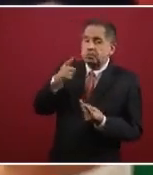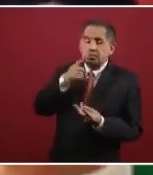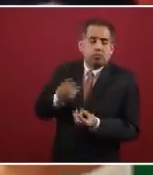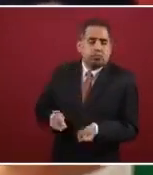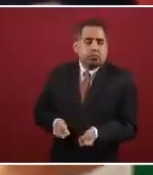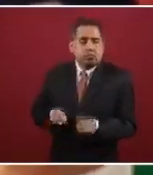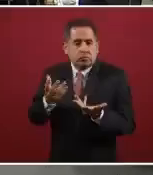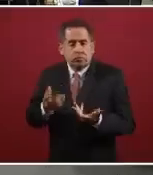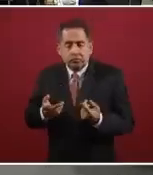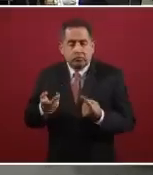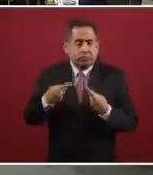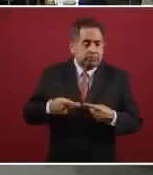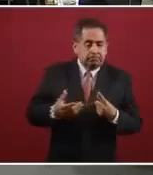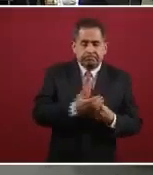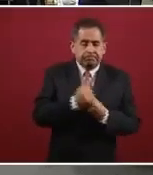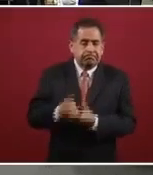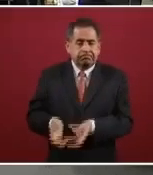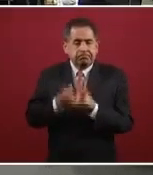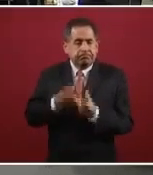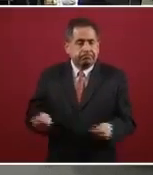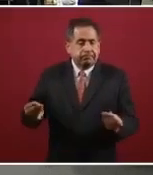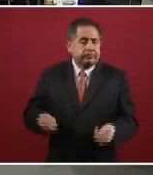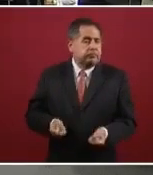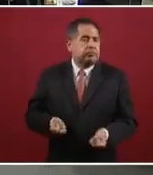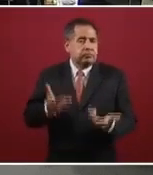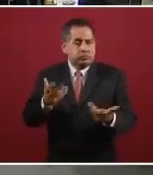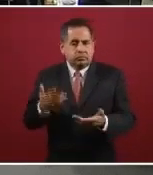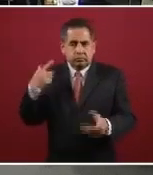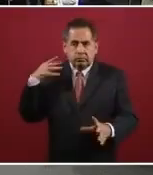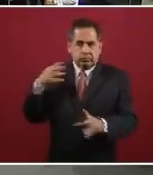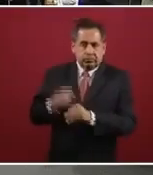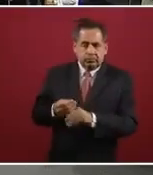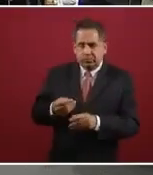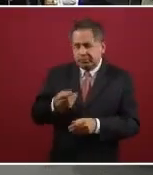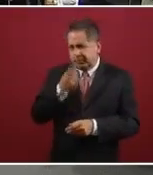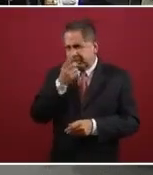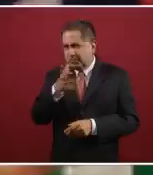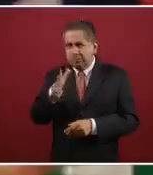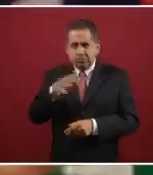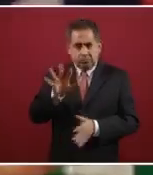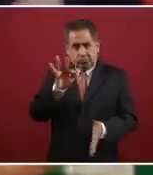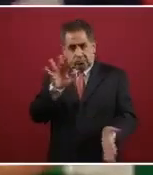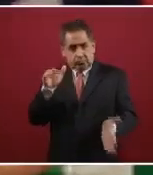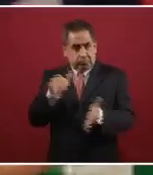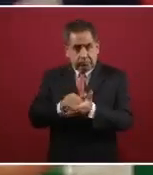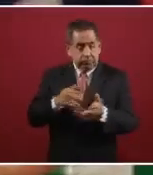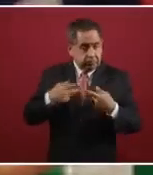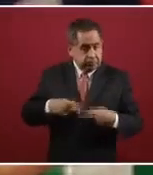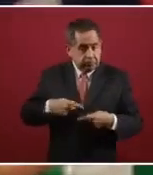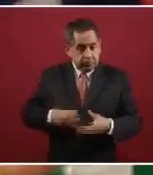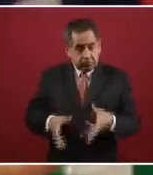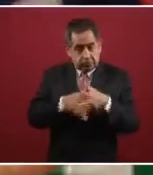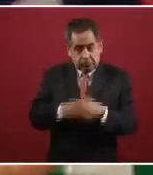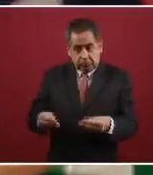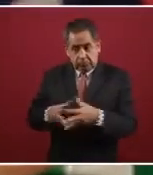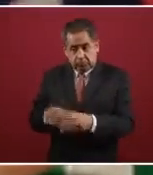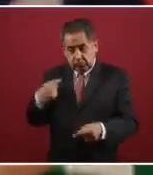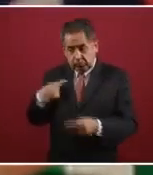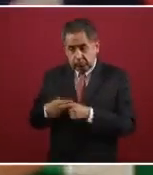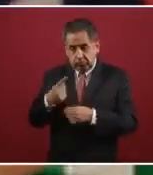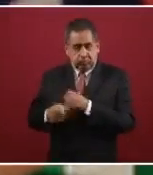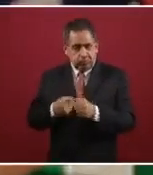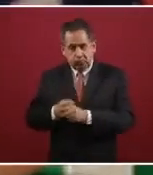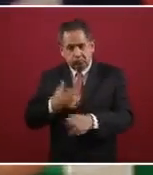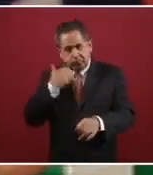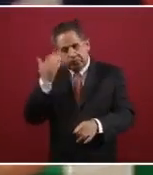en cuanto a la desaparición, las denuncias de las familias? A la fecha se hablaba por ahí de un número de 40,000 desaparecidos en este año.